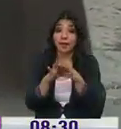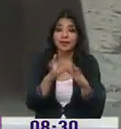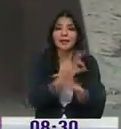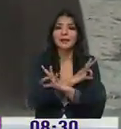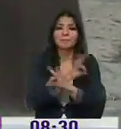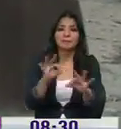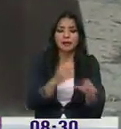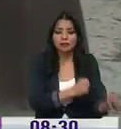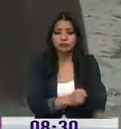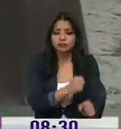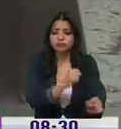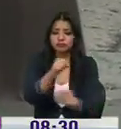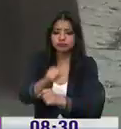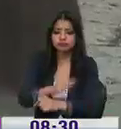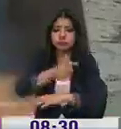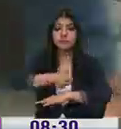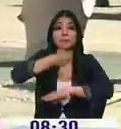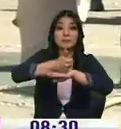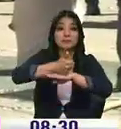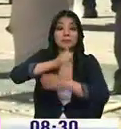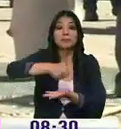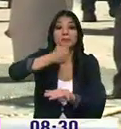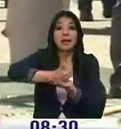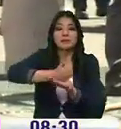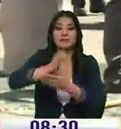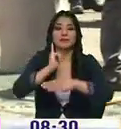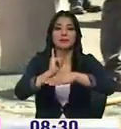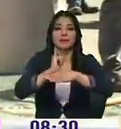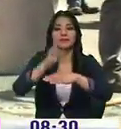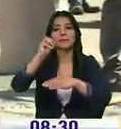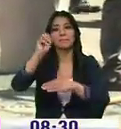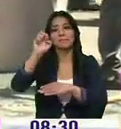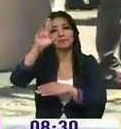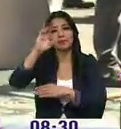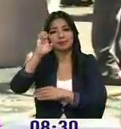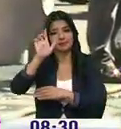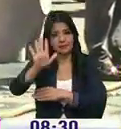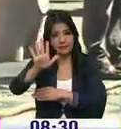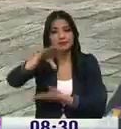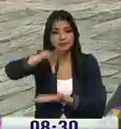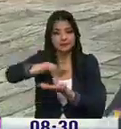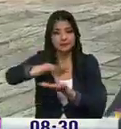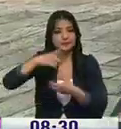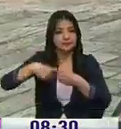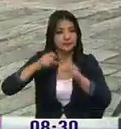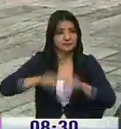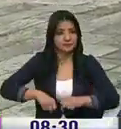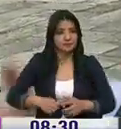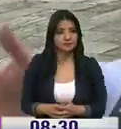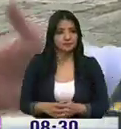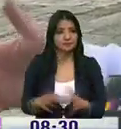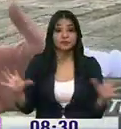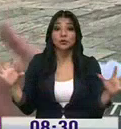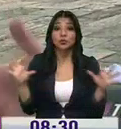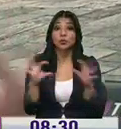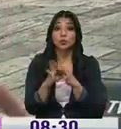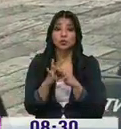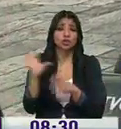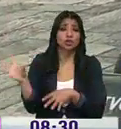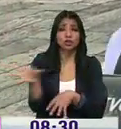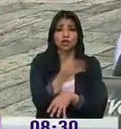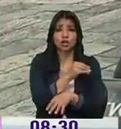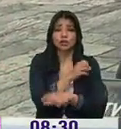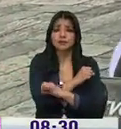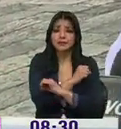de la plaza de la Iglesia de la Merced, ubicada en el centro histórico de Quito. Nos hemos unido para que podamos hacer